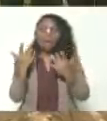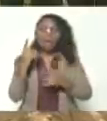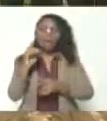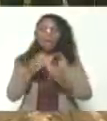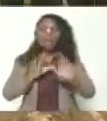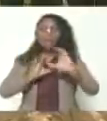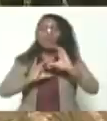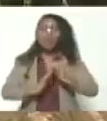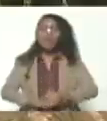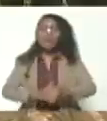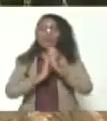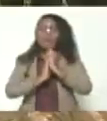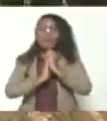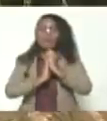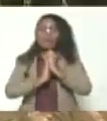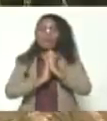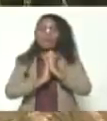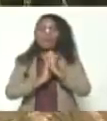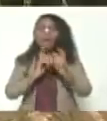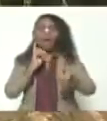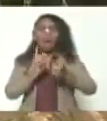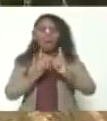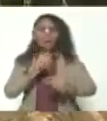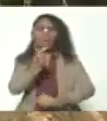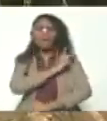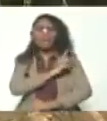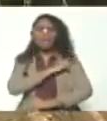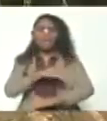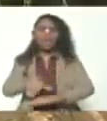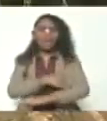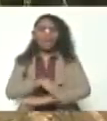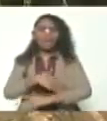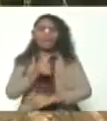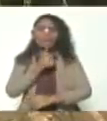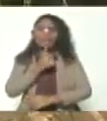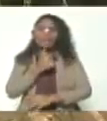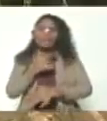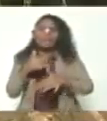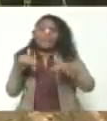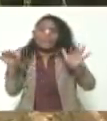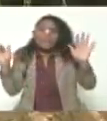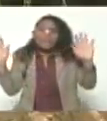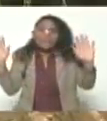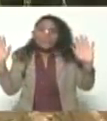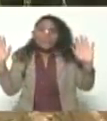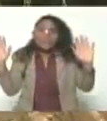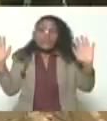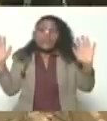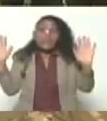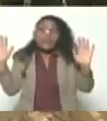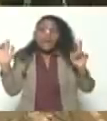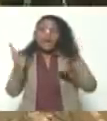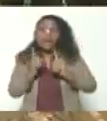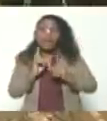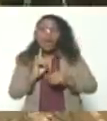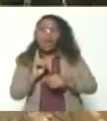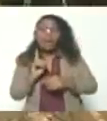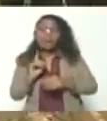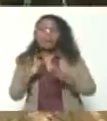líderes, incluso jefes de calle, quienes lamentablemente nos han confesado